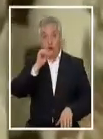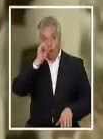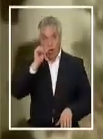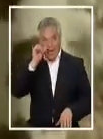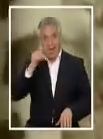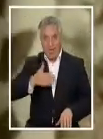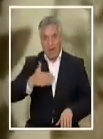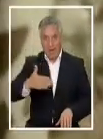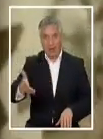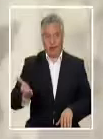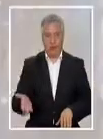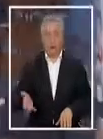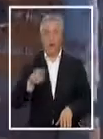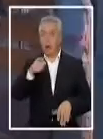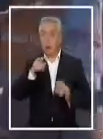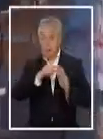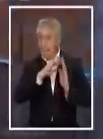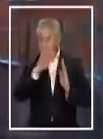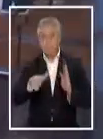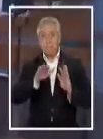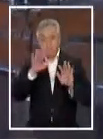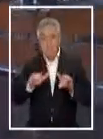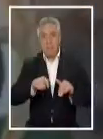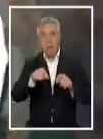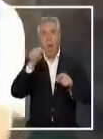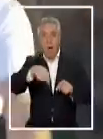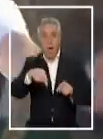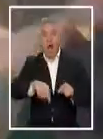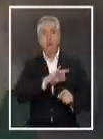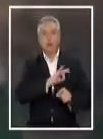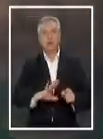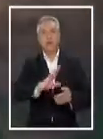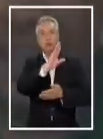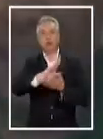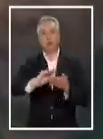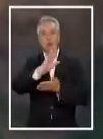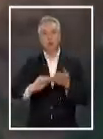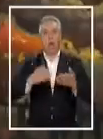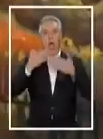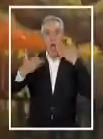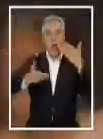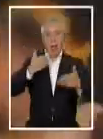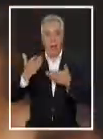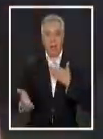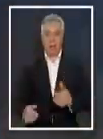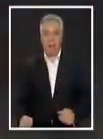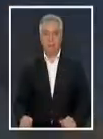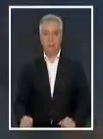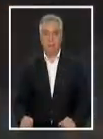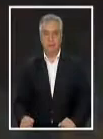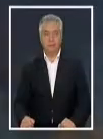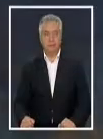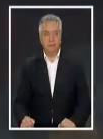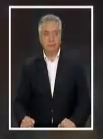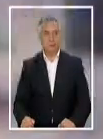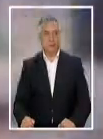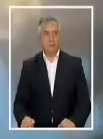El contenido sigue siendo el mismo, replicado ahora en Chile. Quiero más que un saco de